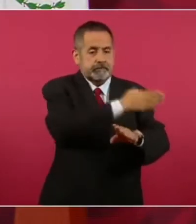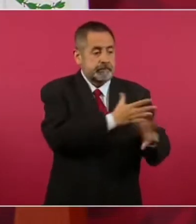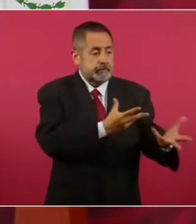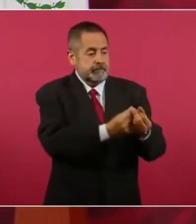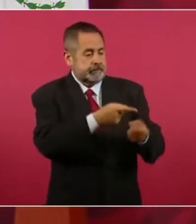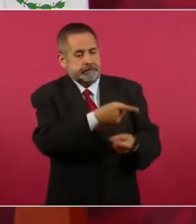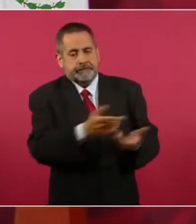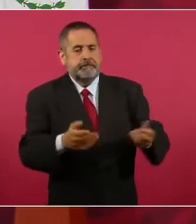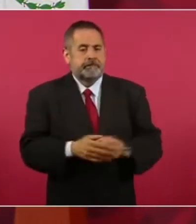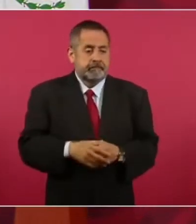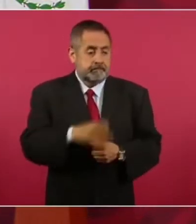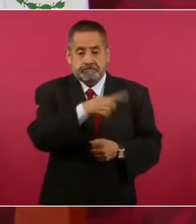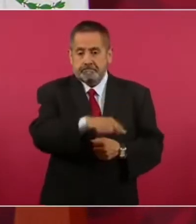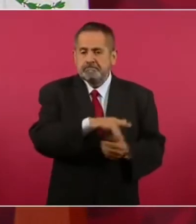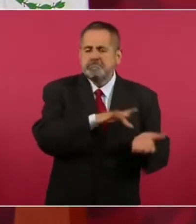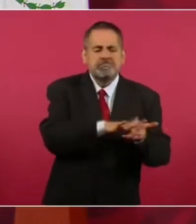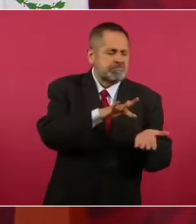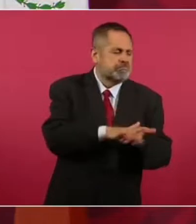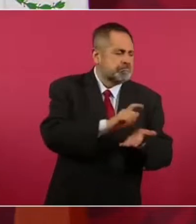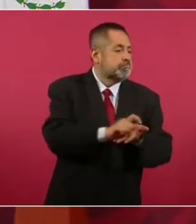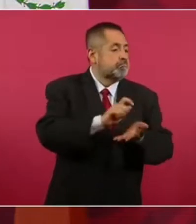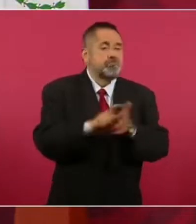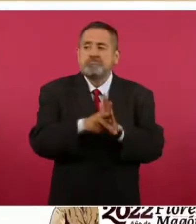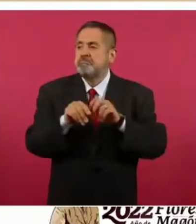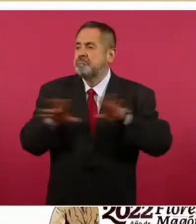que apoyaban